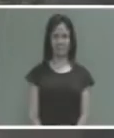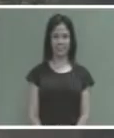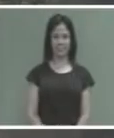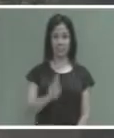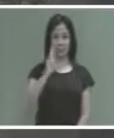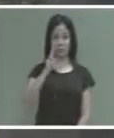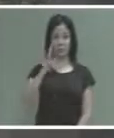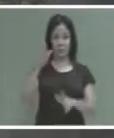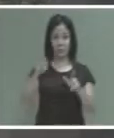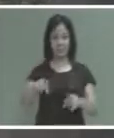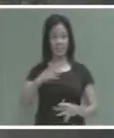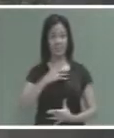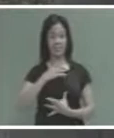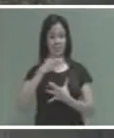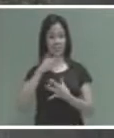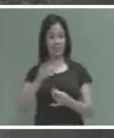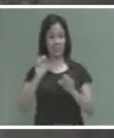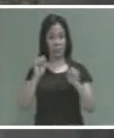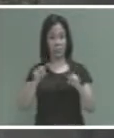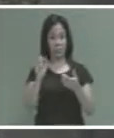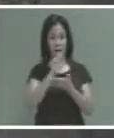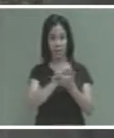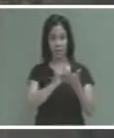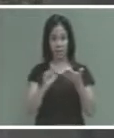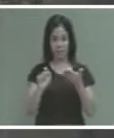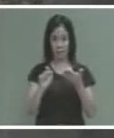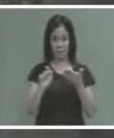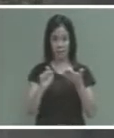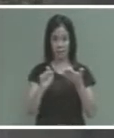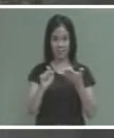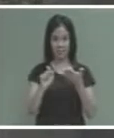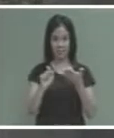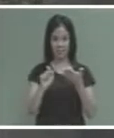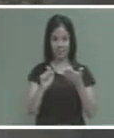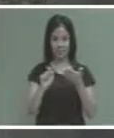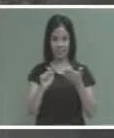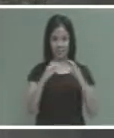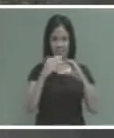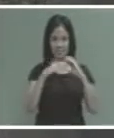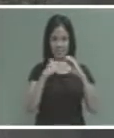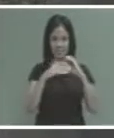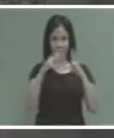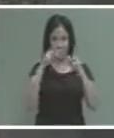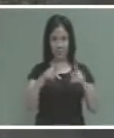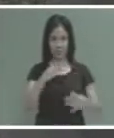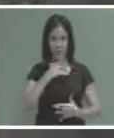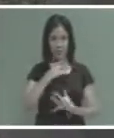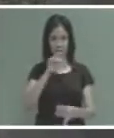Está usted Gente Interesante, puede escribirnos a la dirección